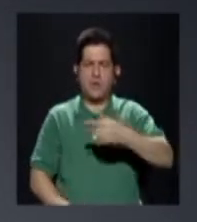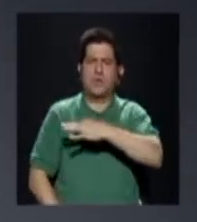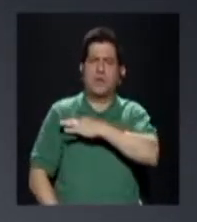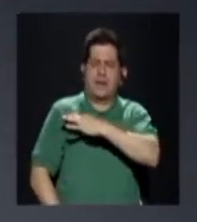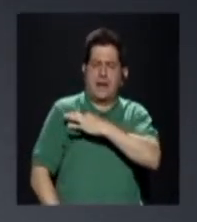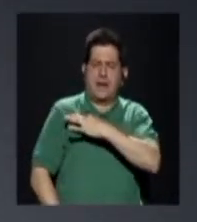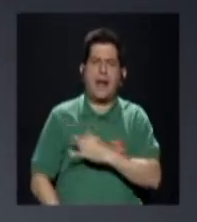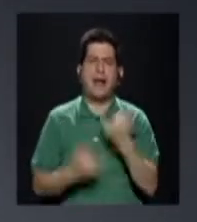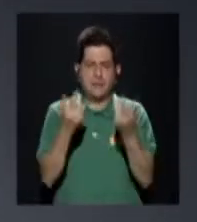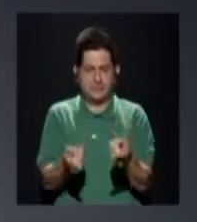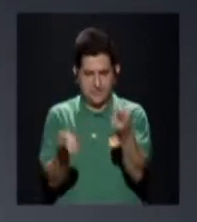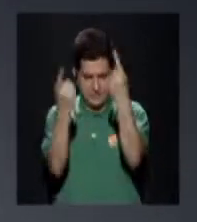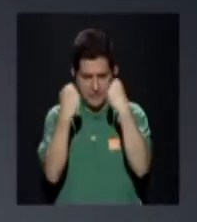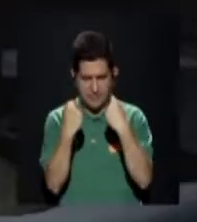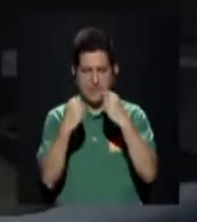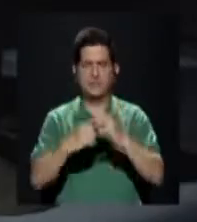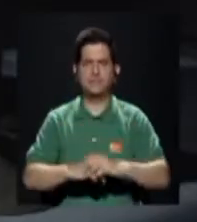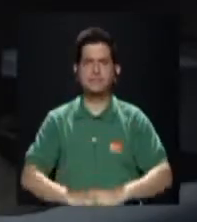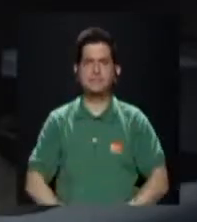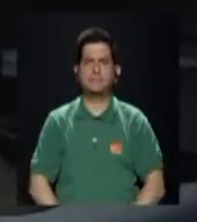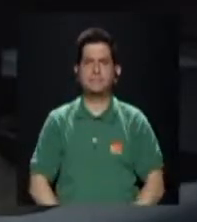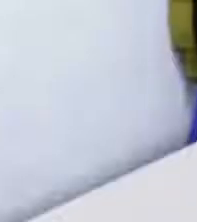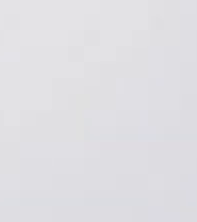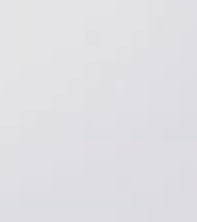hacerlo. Regresamos.